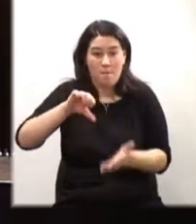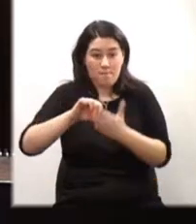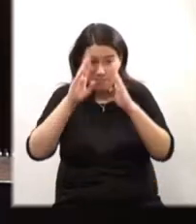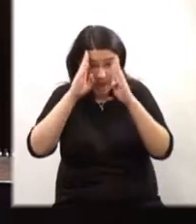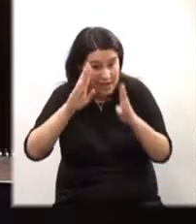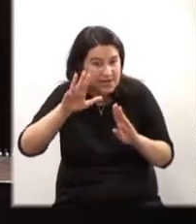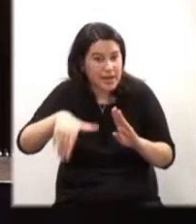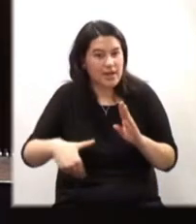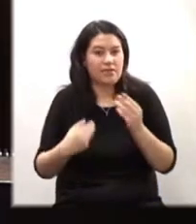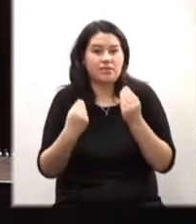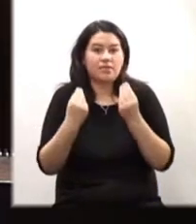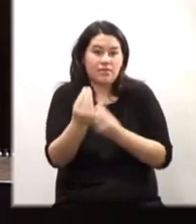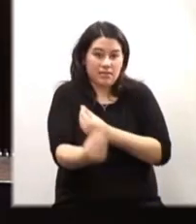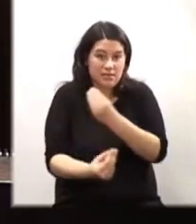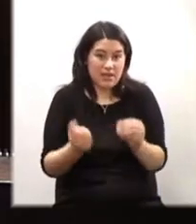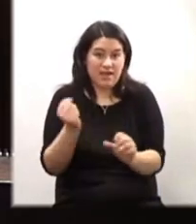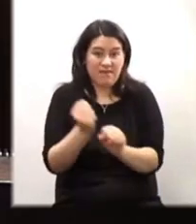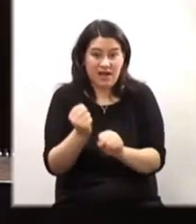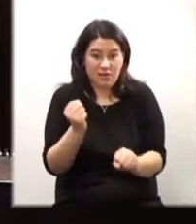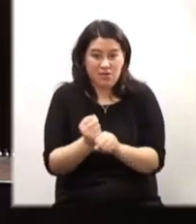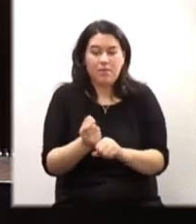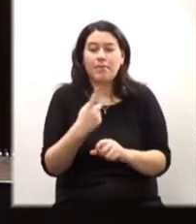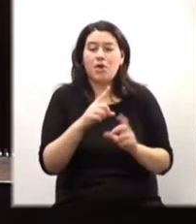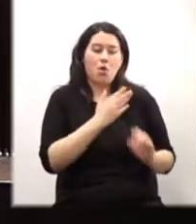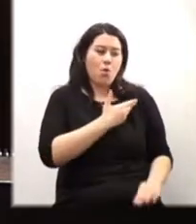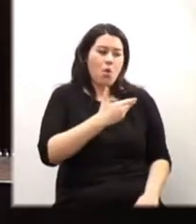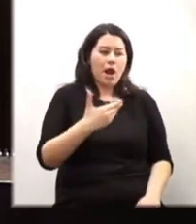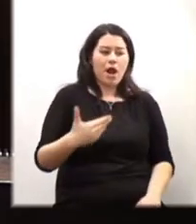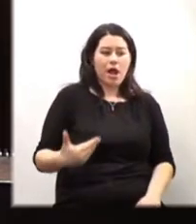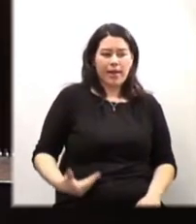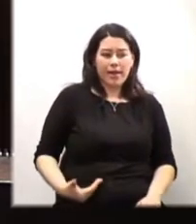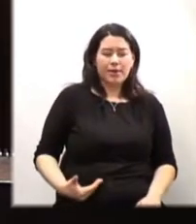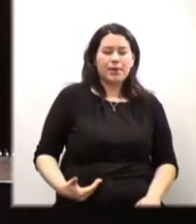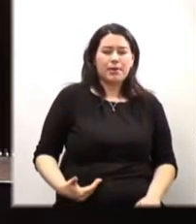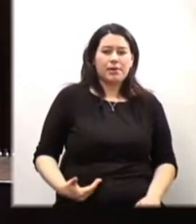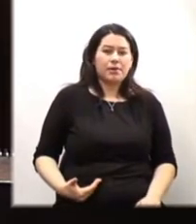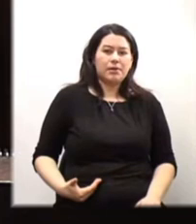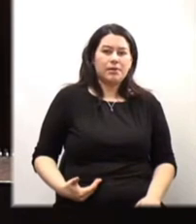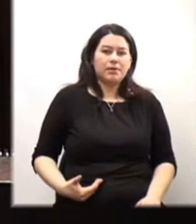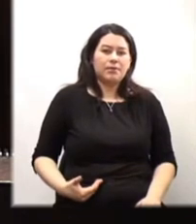bueno, coherente con ese énfasis, el gobierno